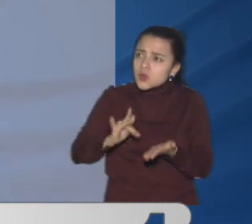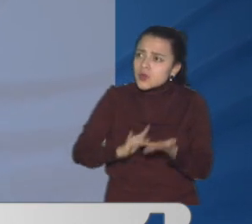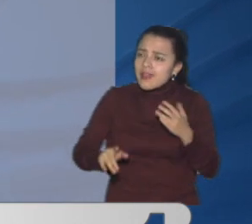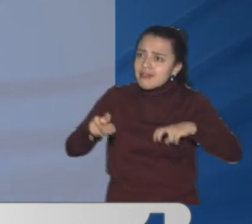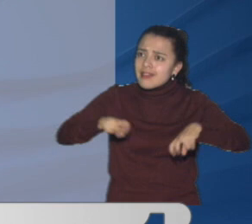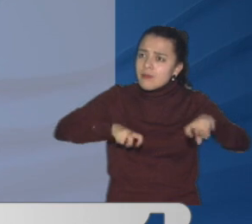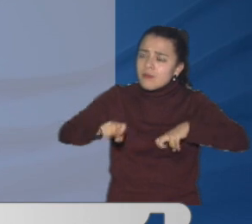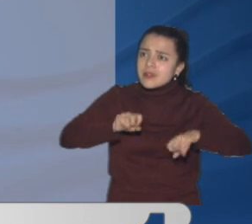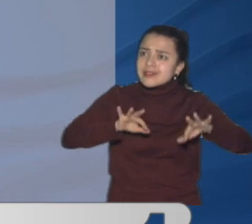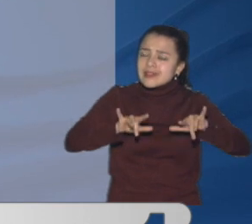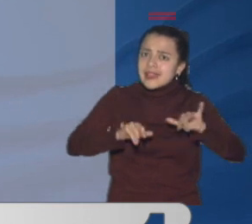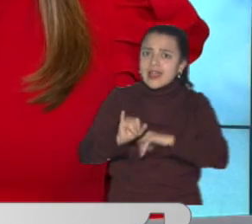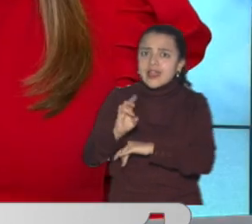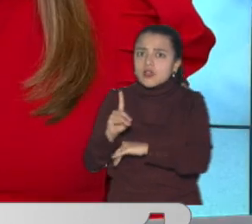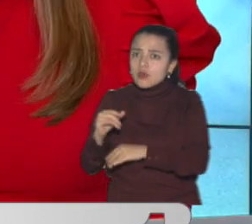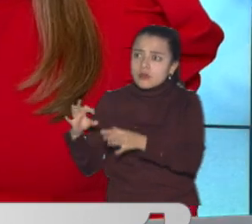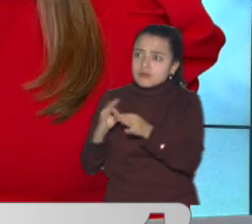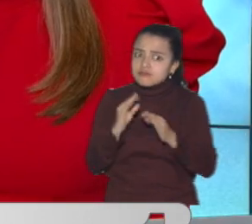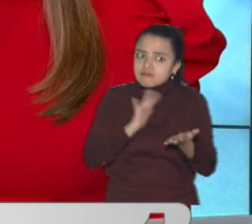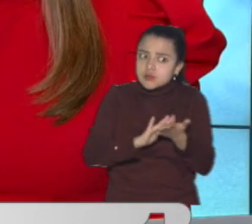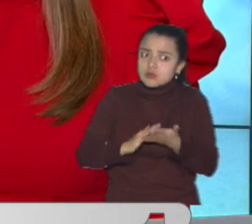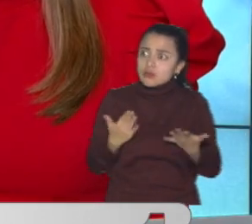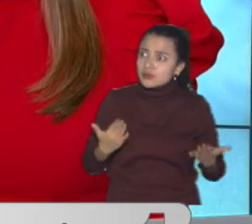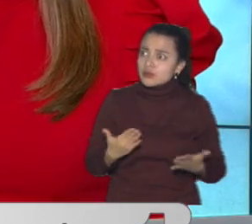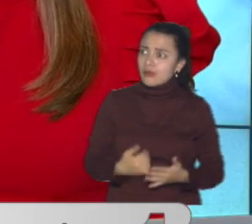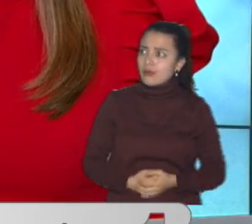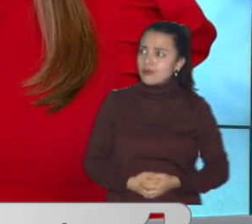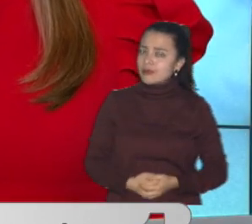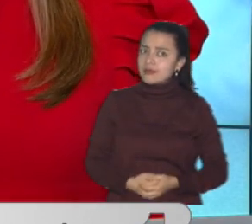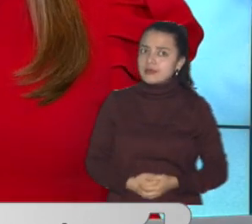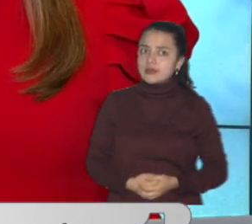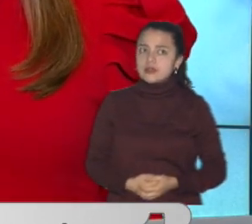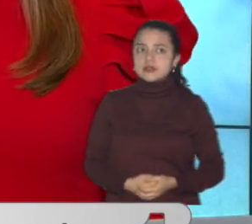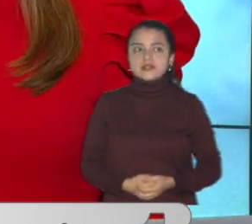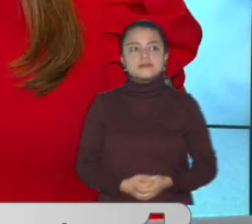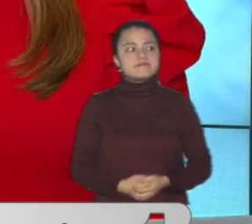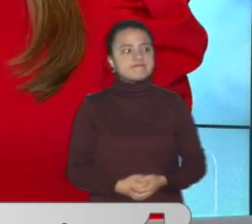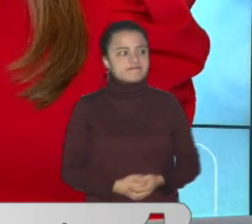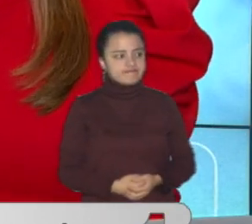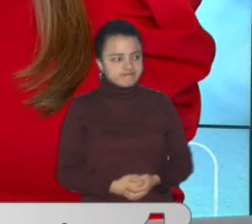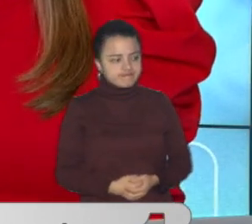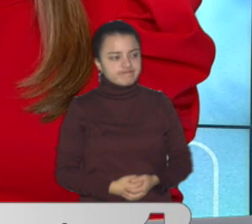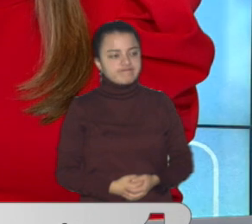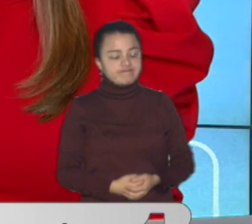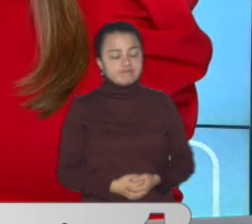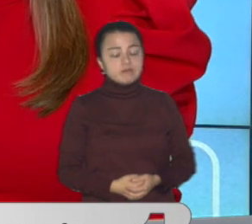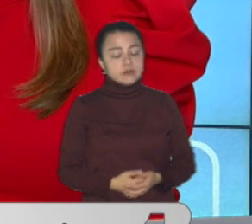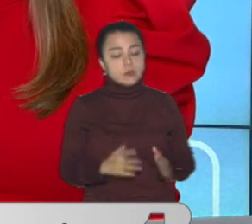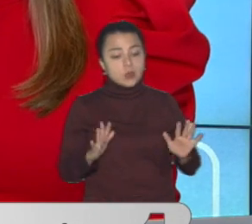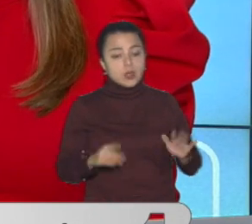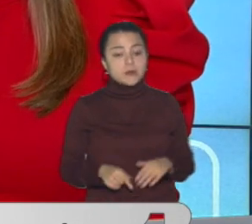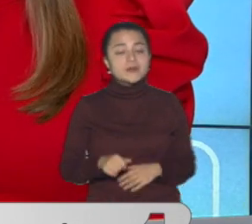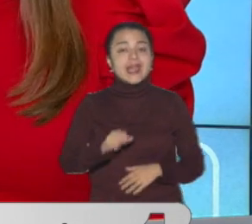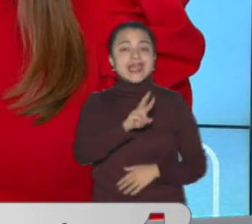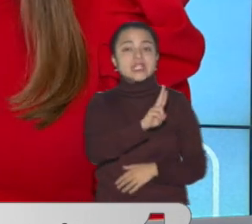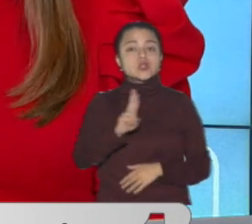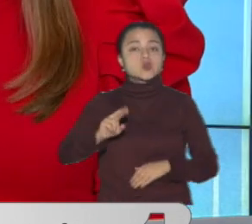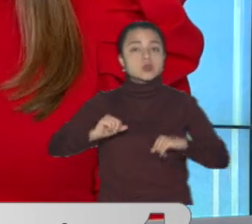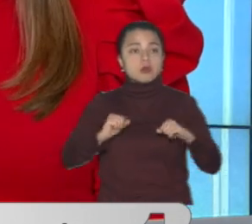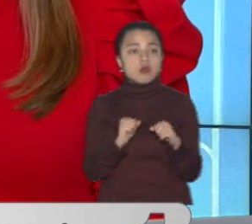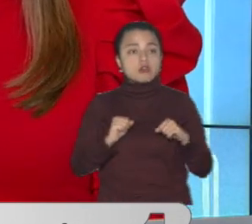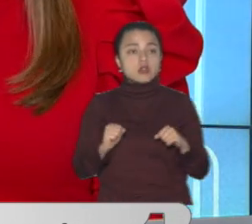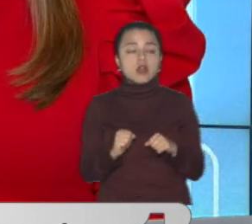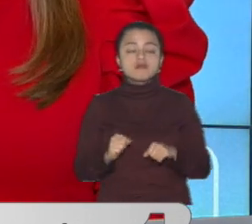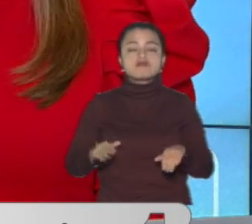de Movilidad y el IDU. Y por la emergencia de las lluvias en Bogotá, una vía pública se hundió en el sur de la capital, afectando